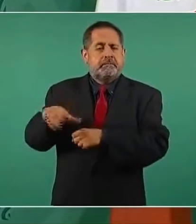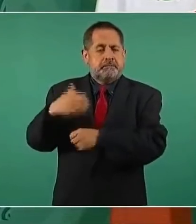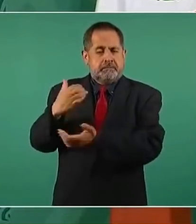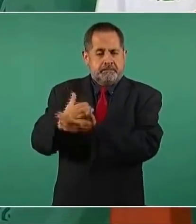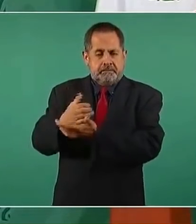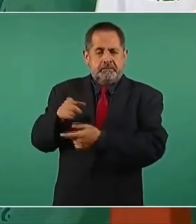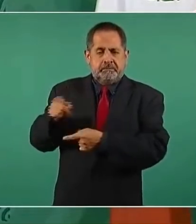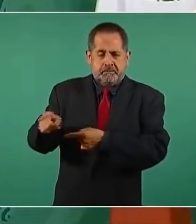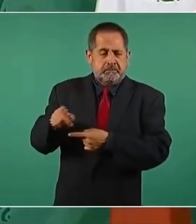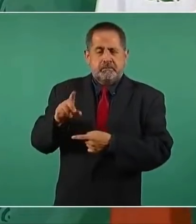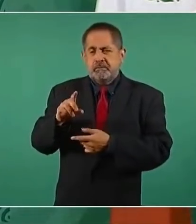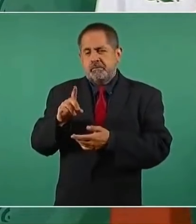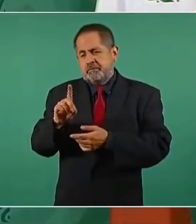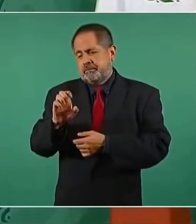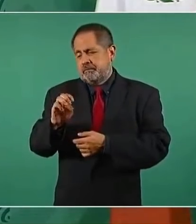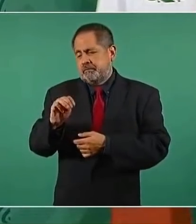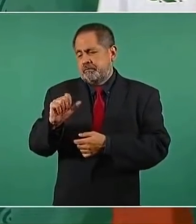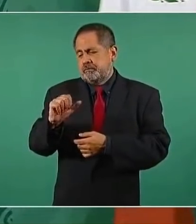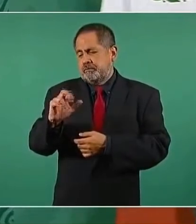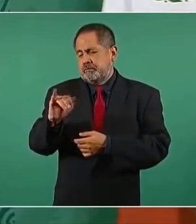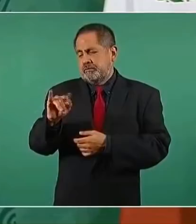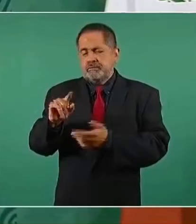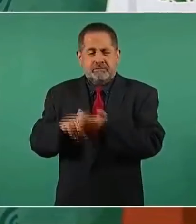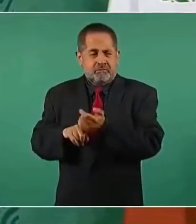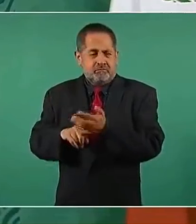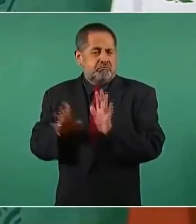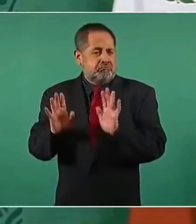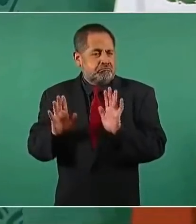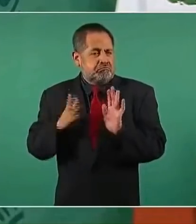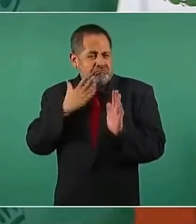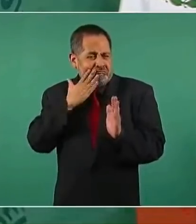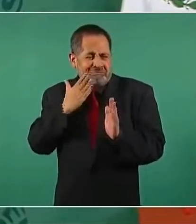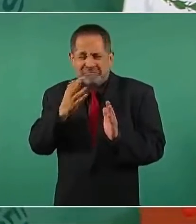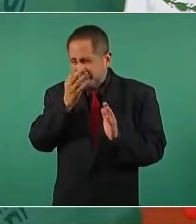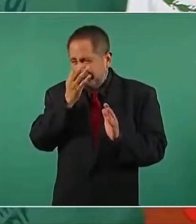democráticos, con respeto a la Constitución,